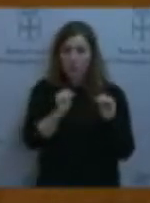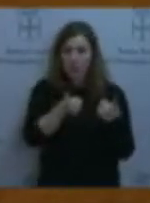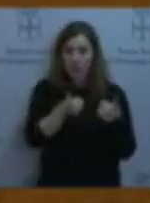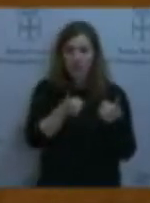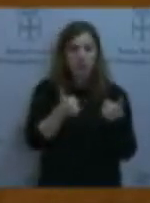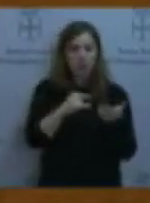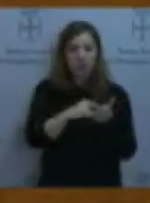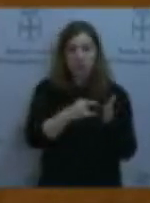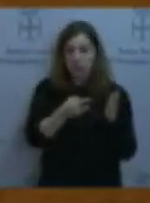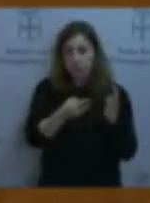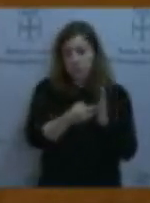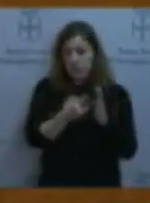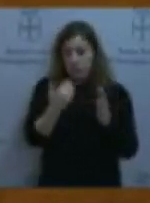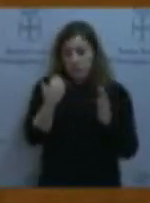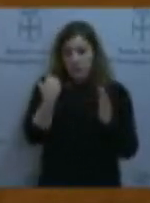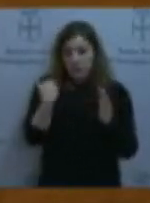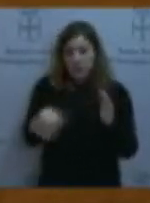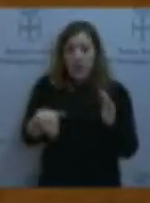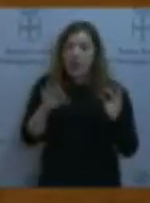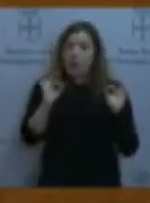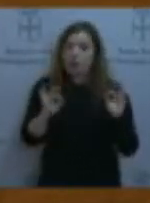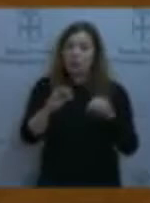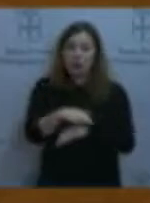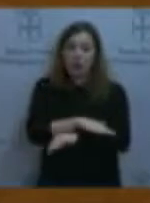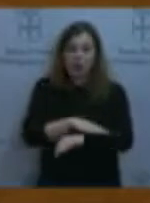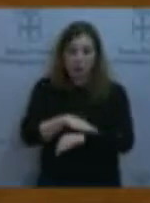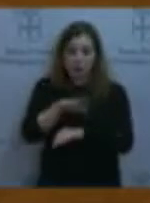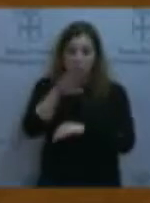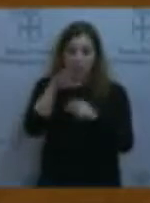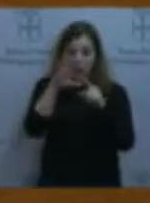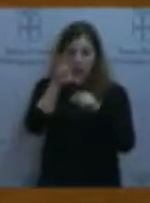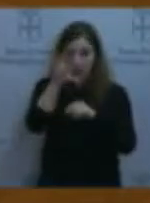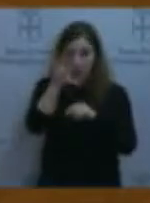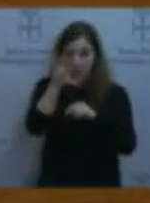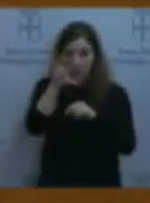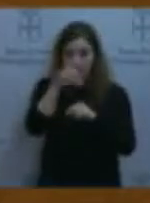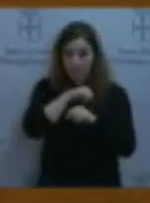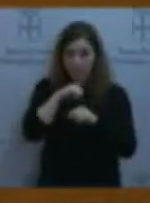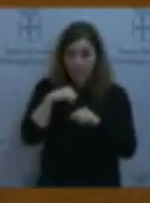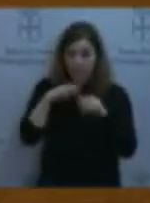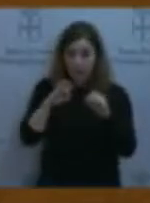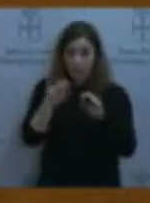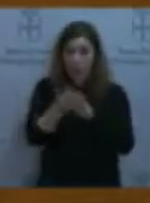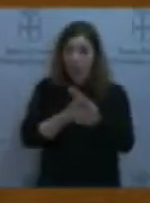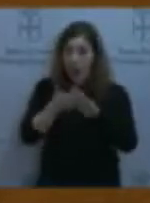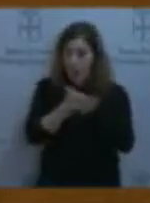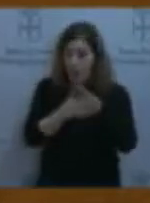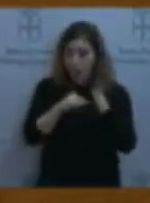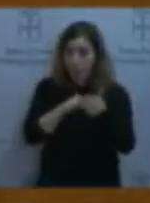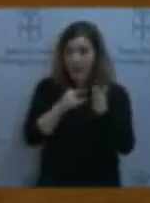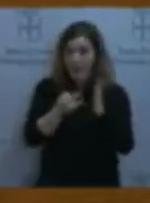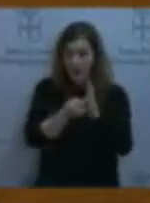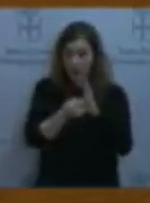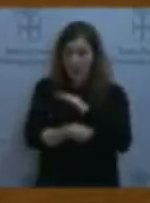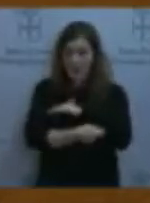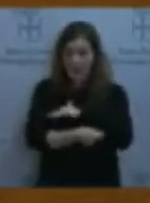el Gobierno autonómico se nos fala de un plan demográfico, de una planificación estratégica, ¿no? Y